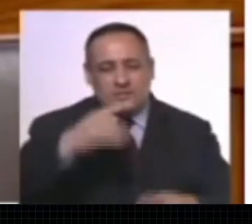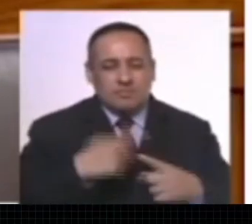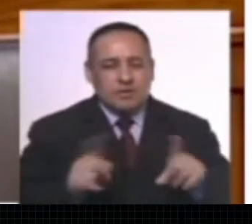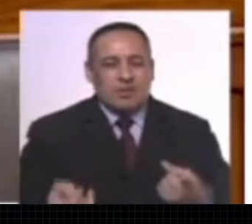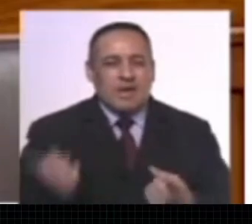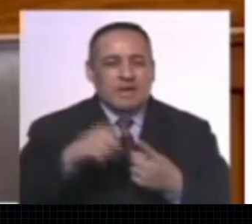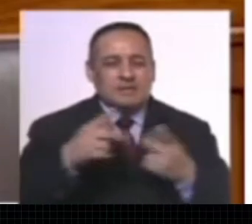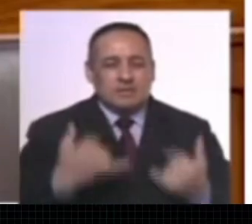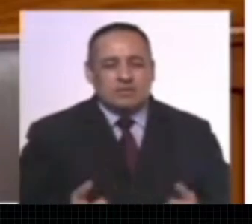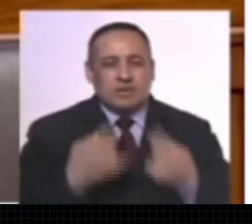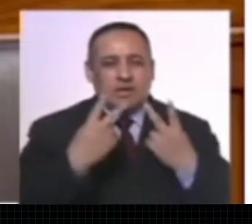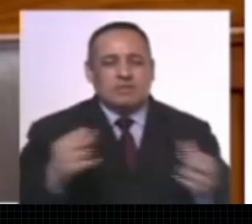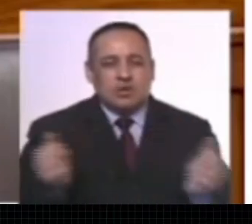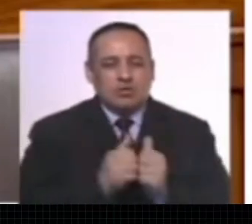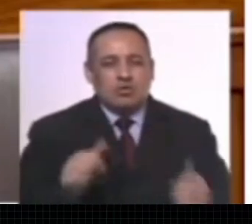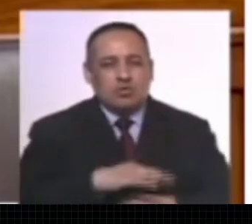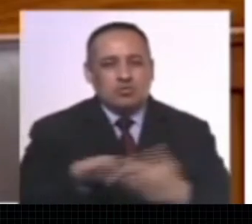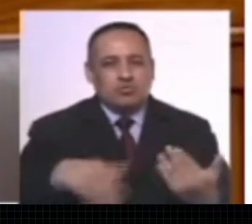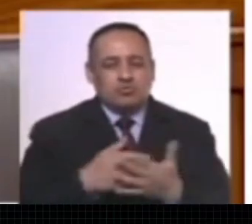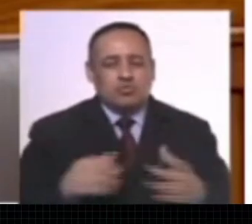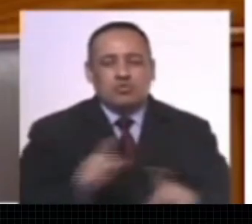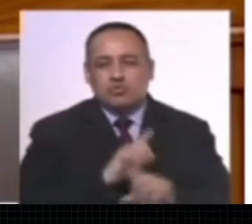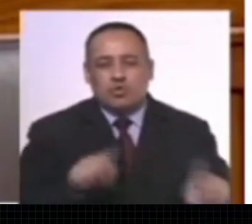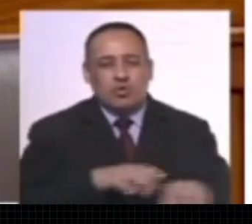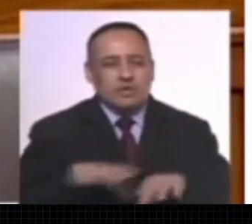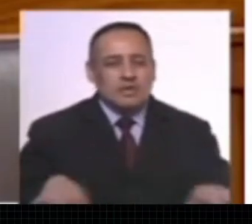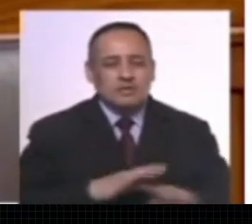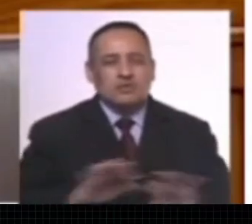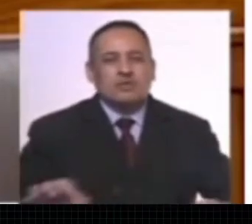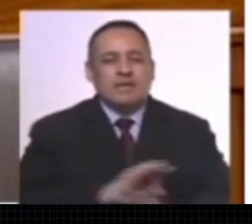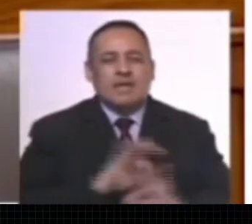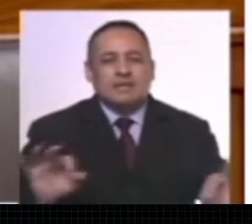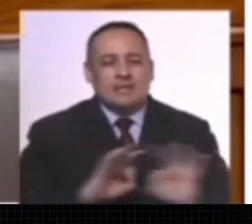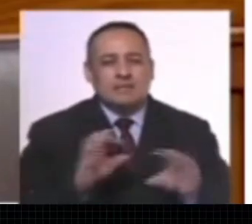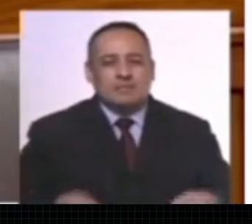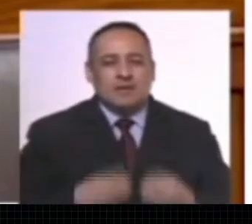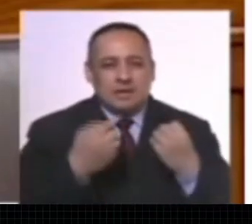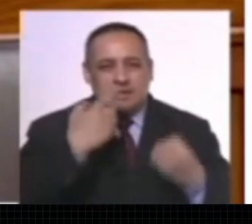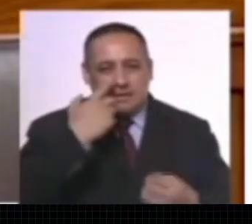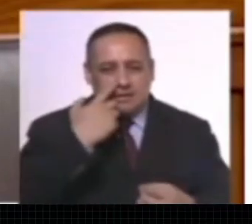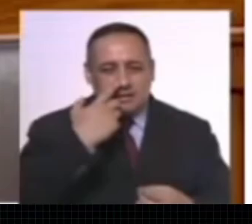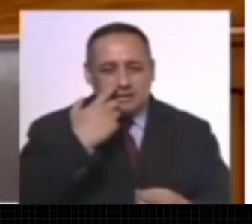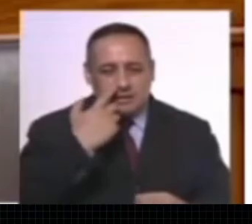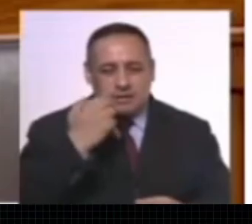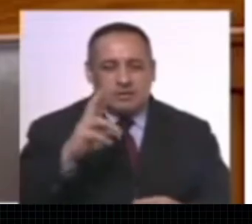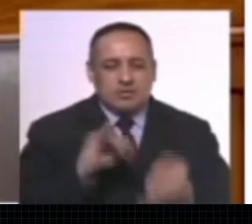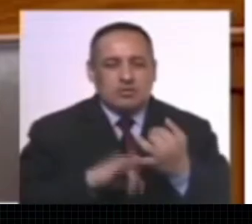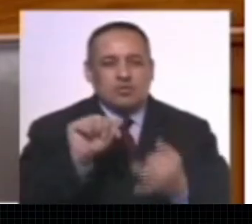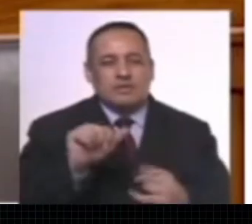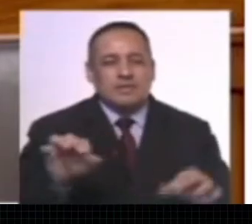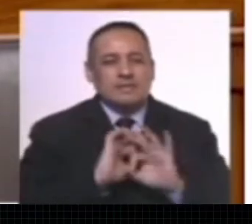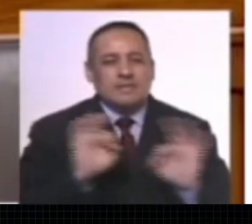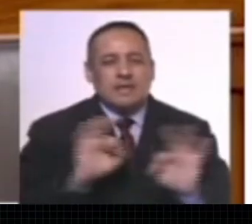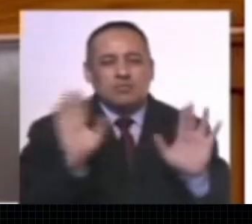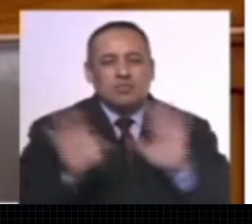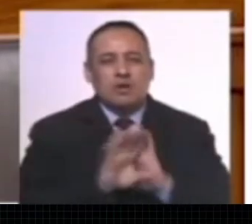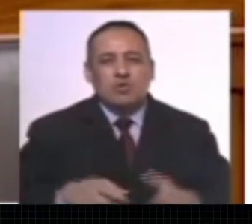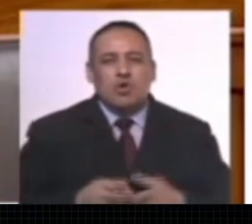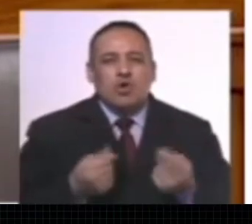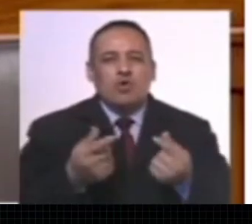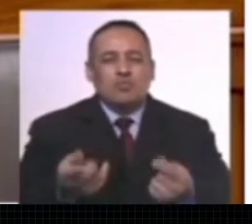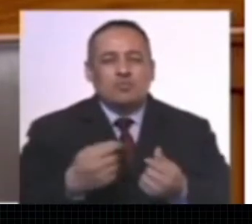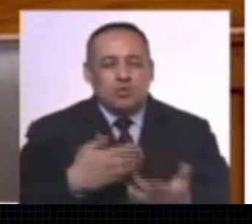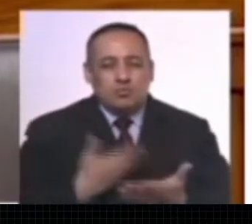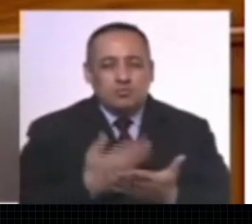aún así, con todo eso, no hizo absolutamente nada la señora Rosa. Ni siquiera compró las